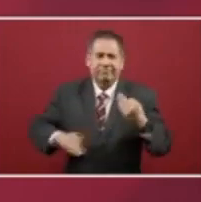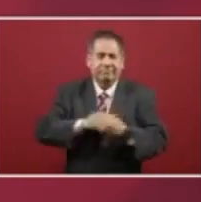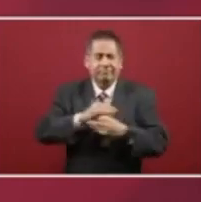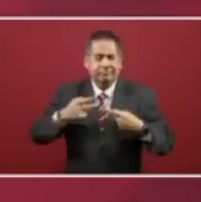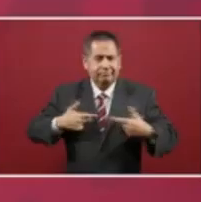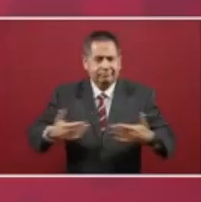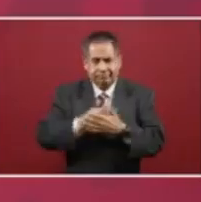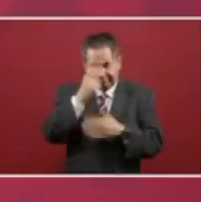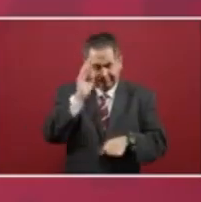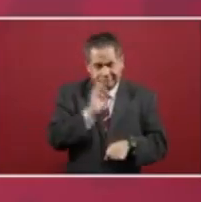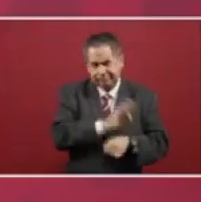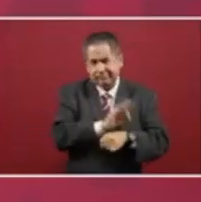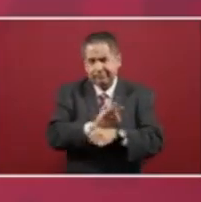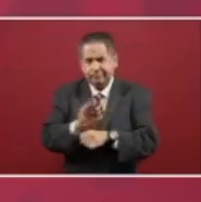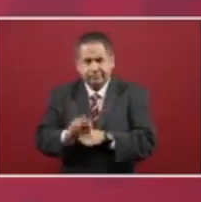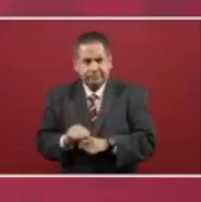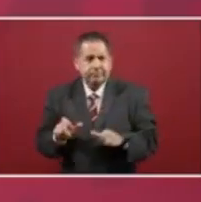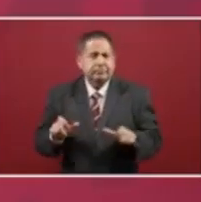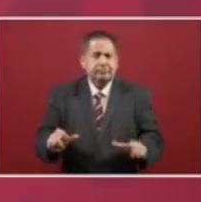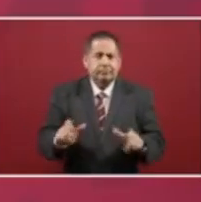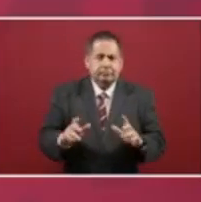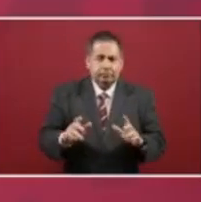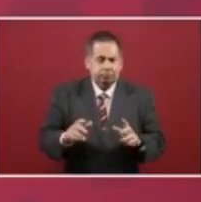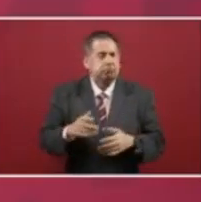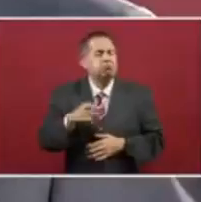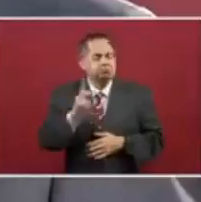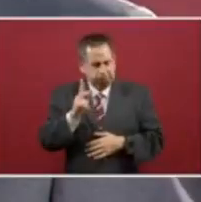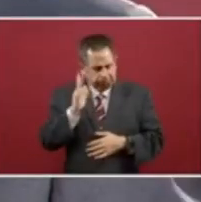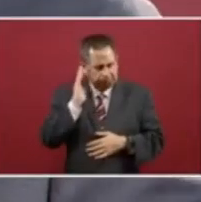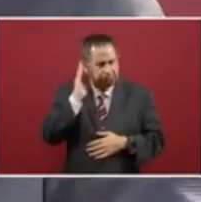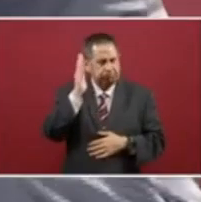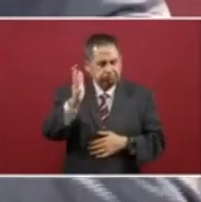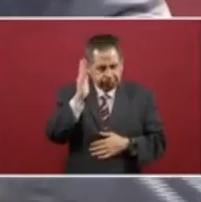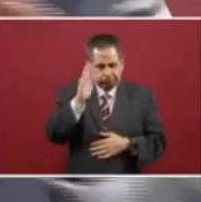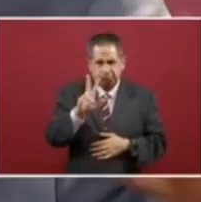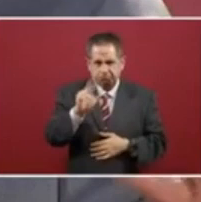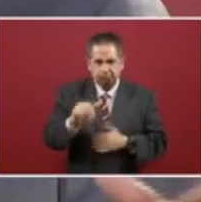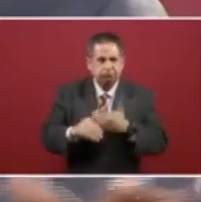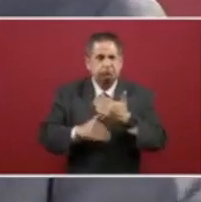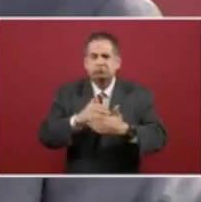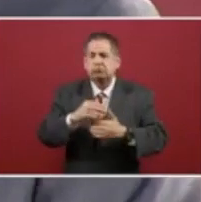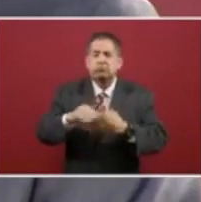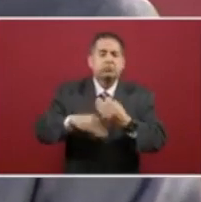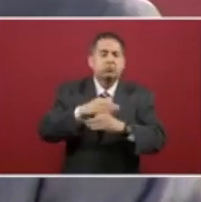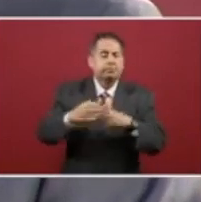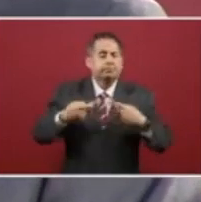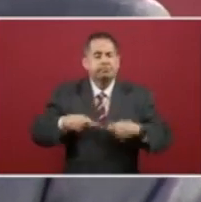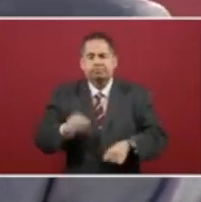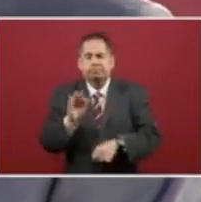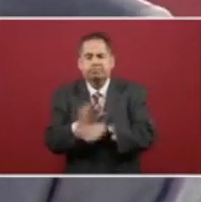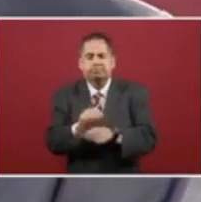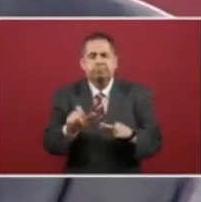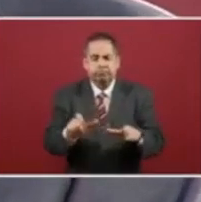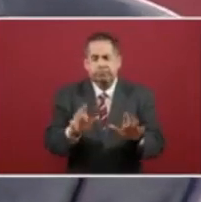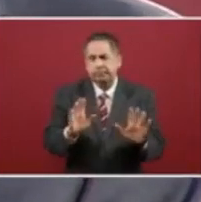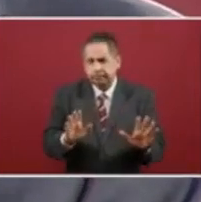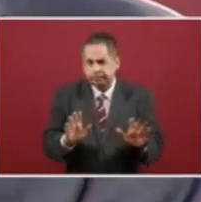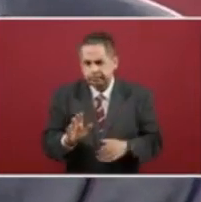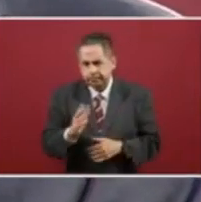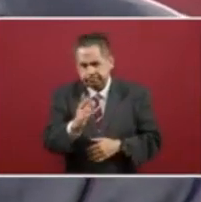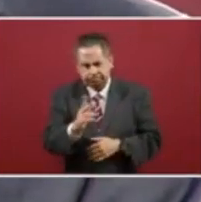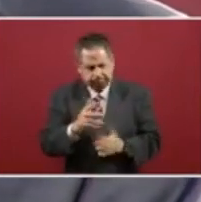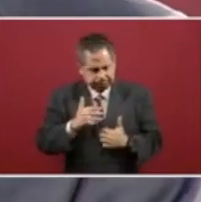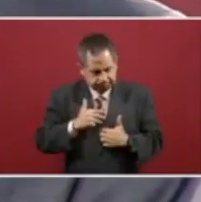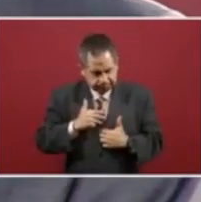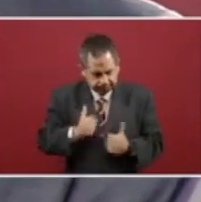mexicanos y hacia allá vamos, a que todo el mundo tenga protección. Pero sí les pido que nos